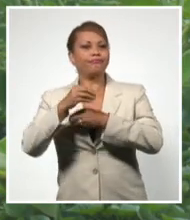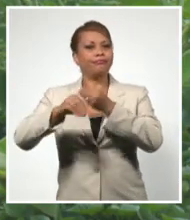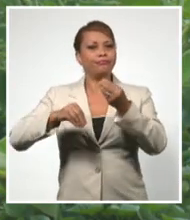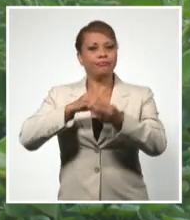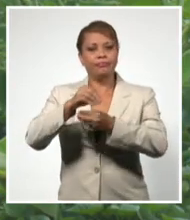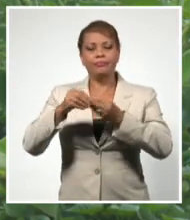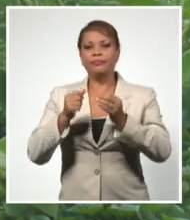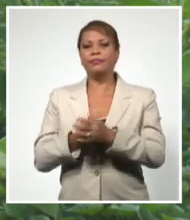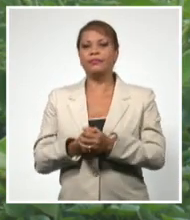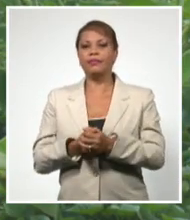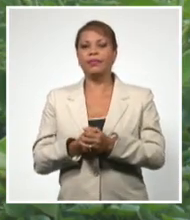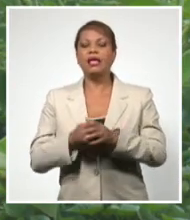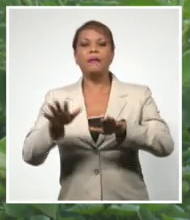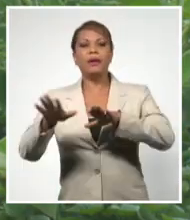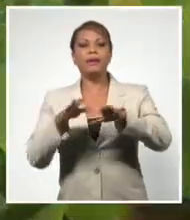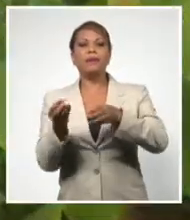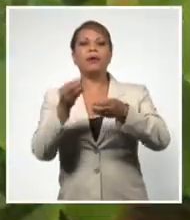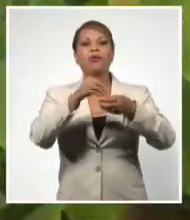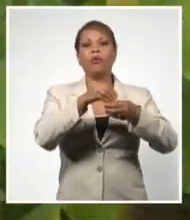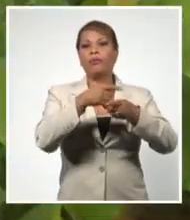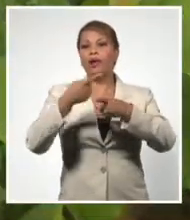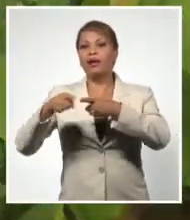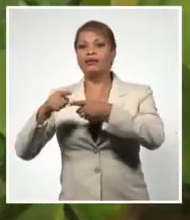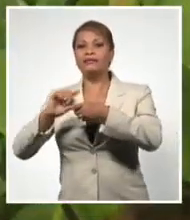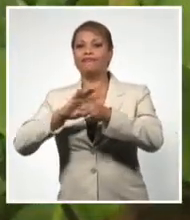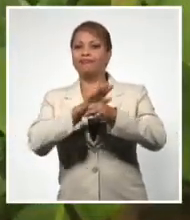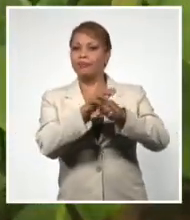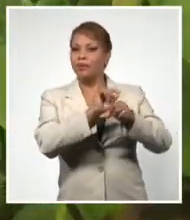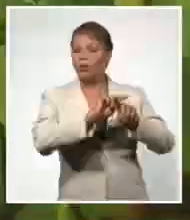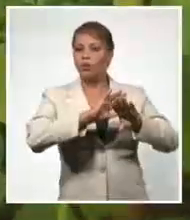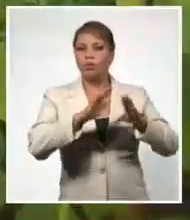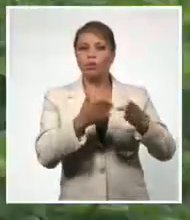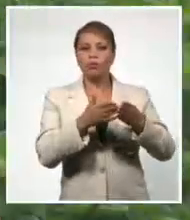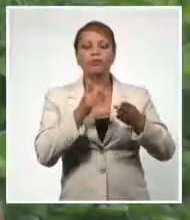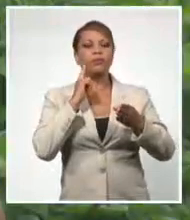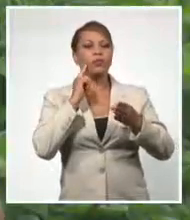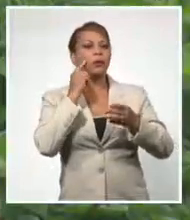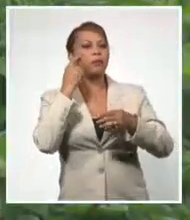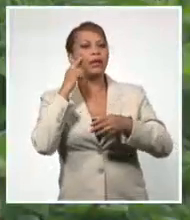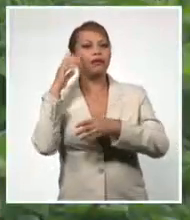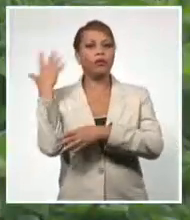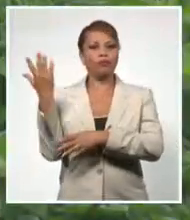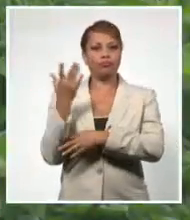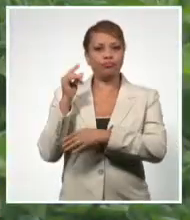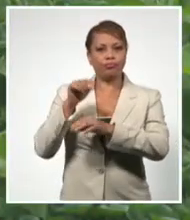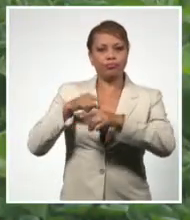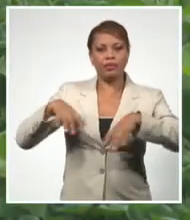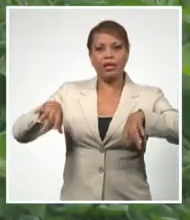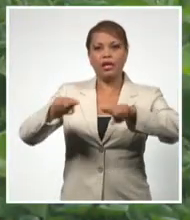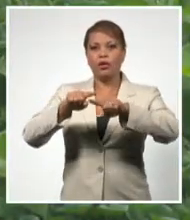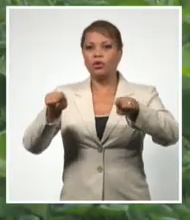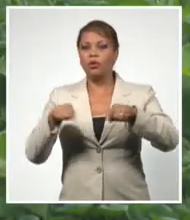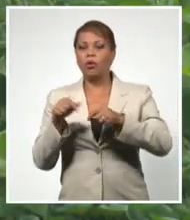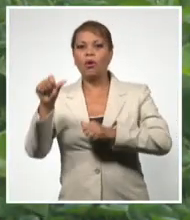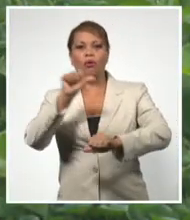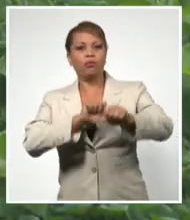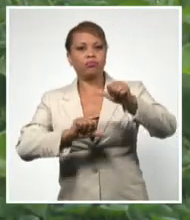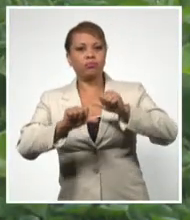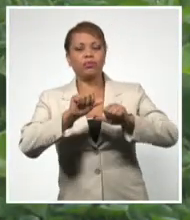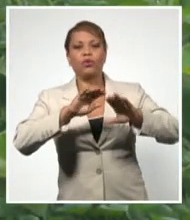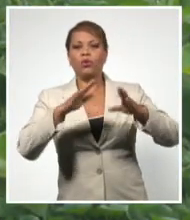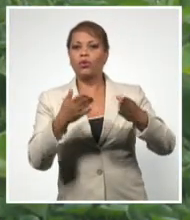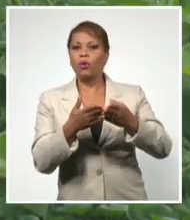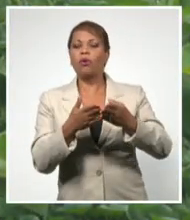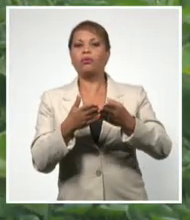hectáreas para incorporarle cítrico. Me estoy guiando por la parte ecológica, mucha materia orgánica como para el